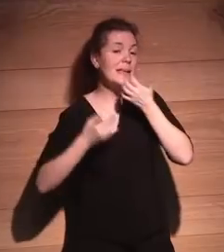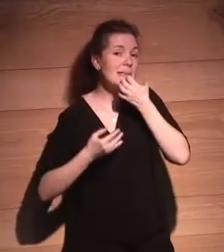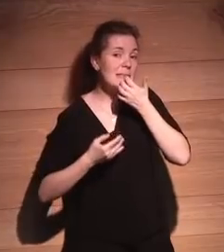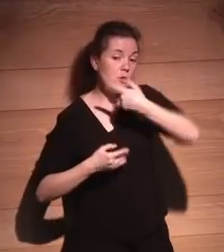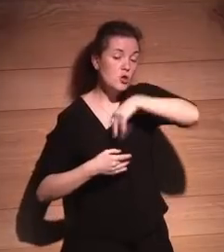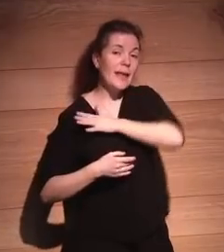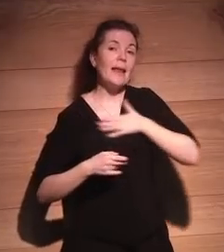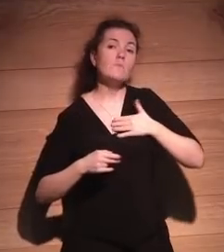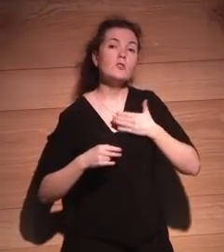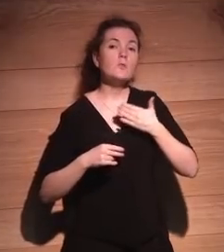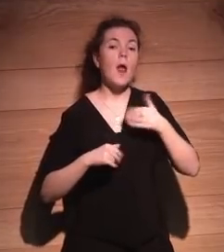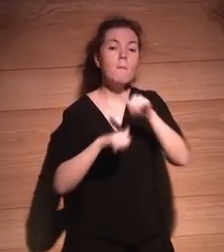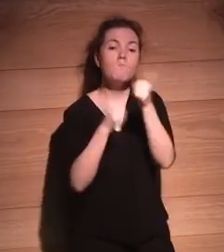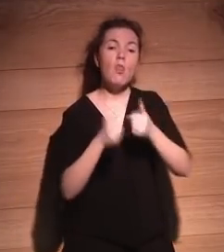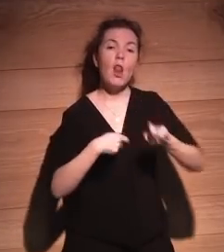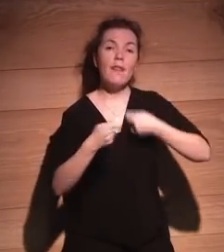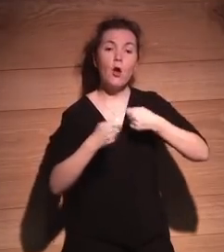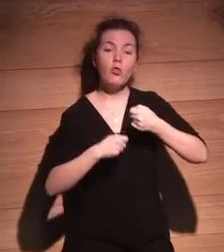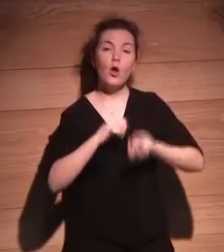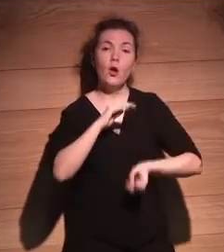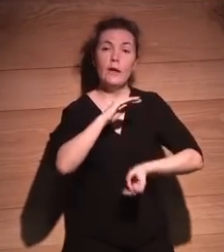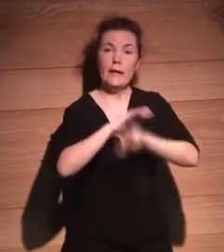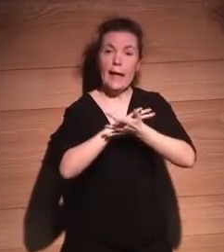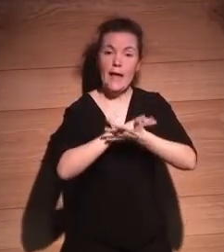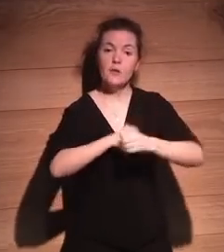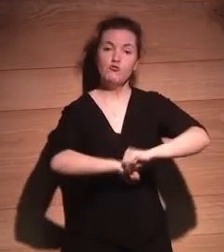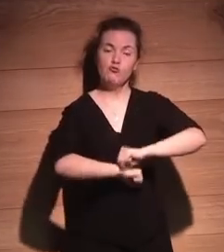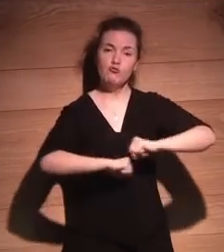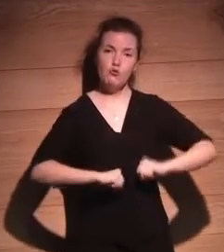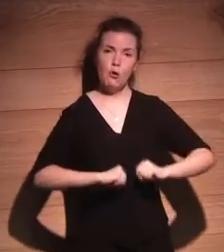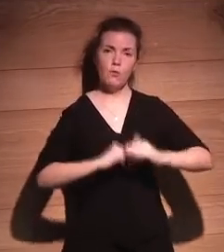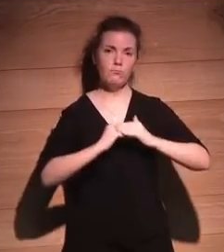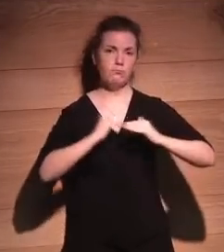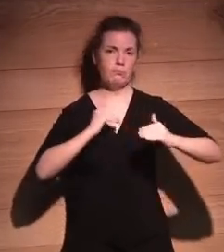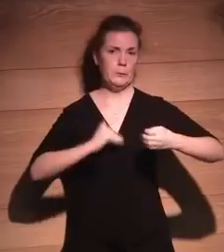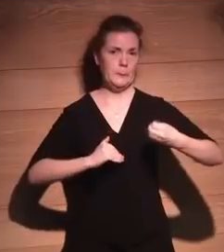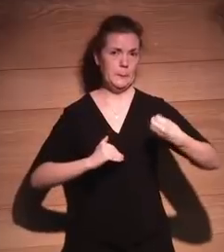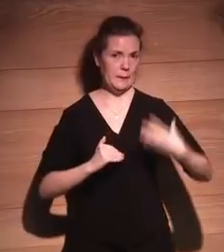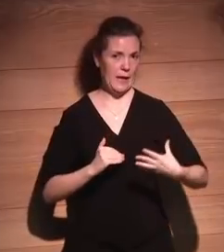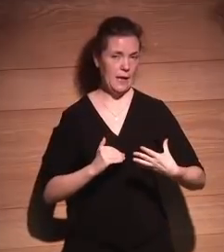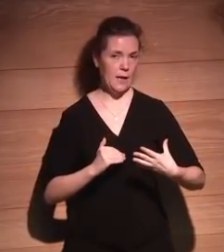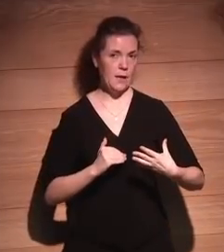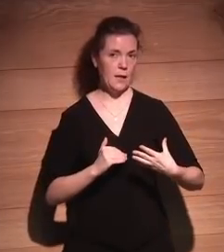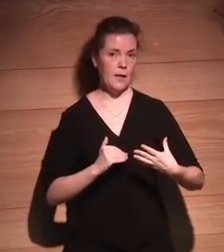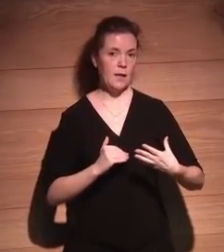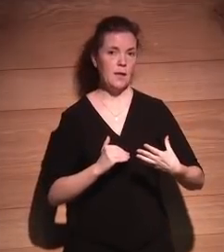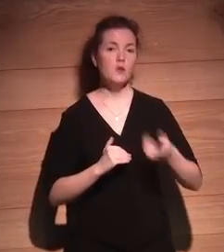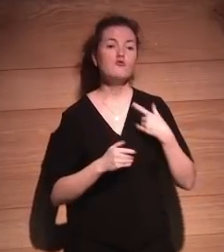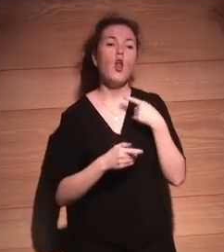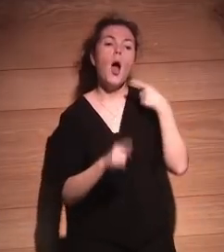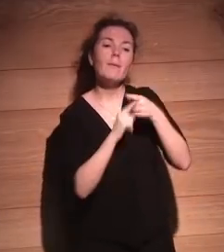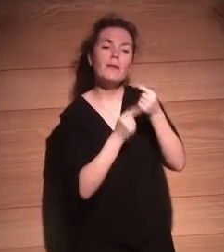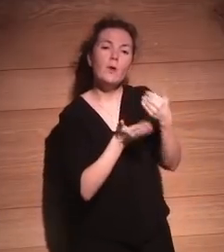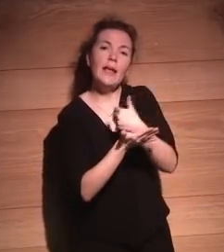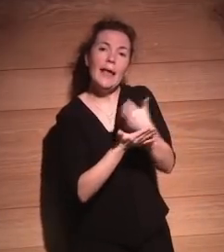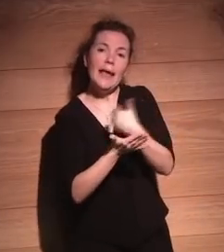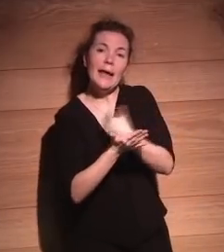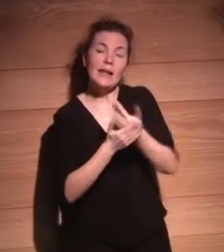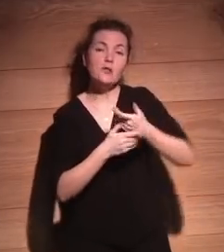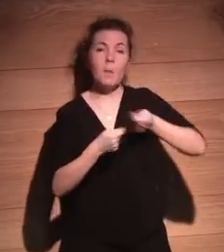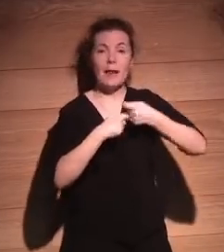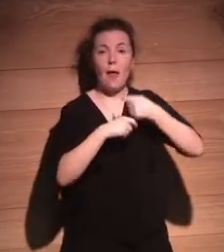queremos construir un modelo de negocio sólido, robusto, más allá de la vía de ingresos que te puede aportar el